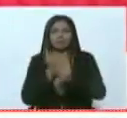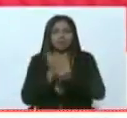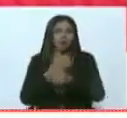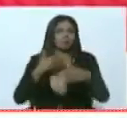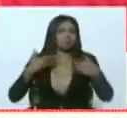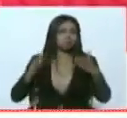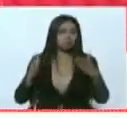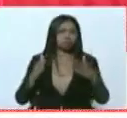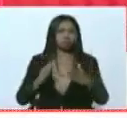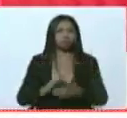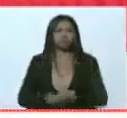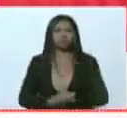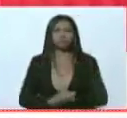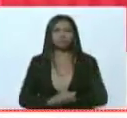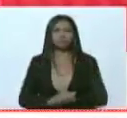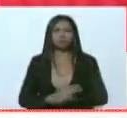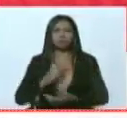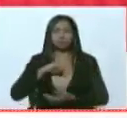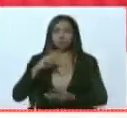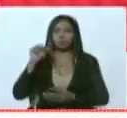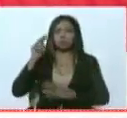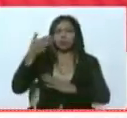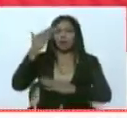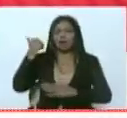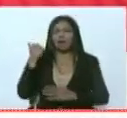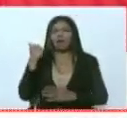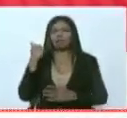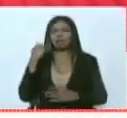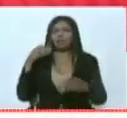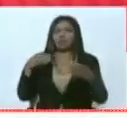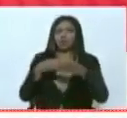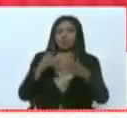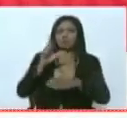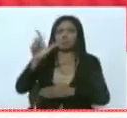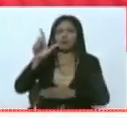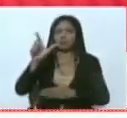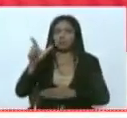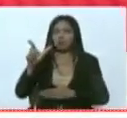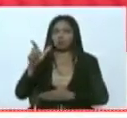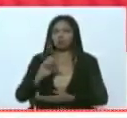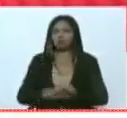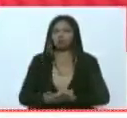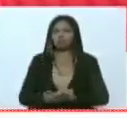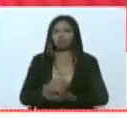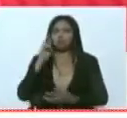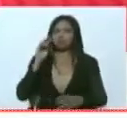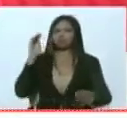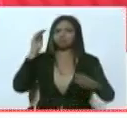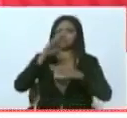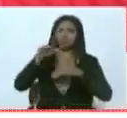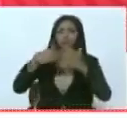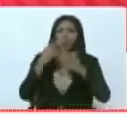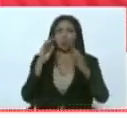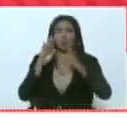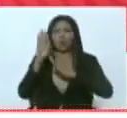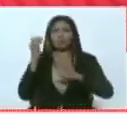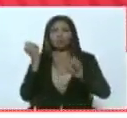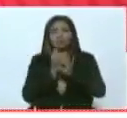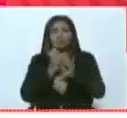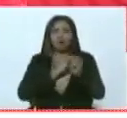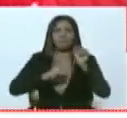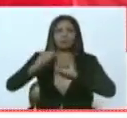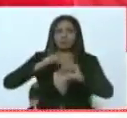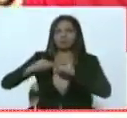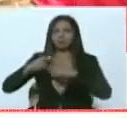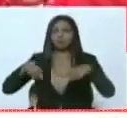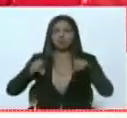popular. Yo creo que nunca antes el Partido Socialista Unido de Venezuela había alcanzado un nivel de trabajo y